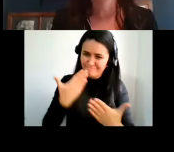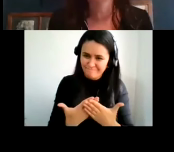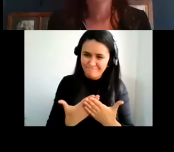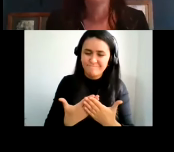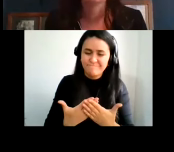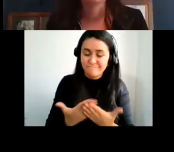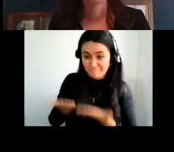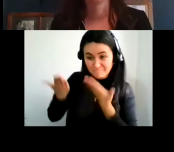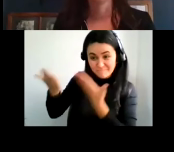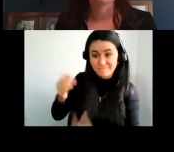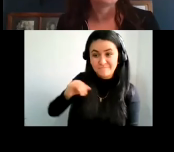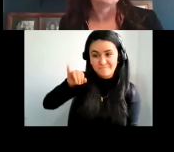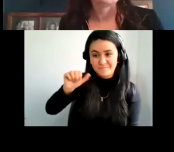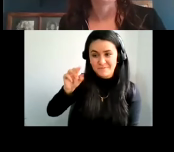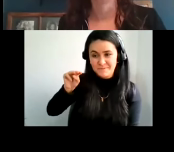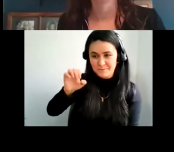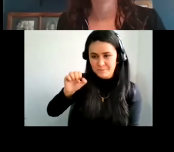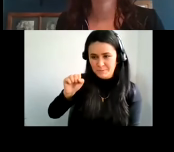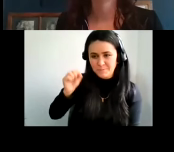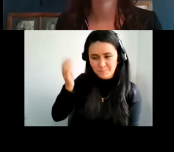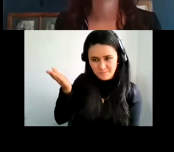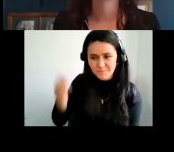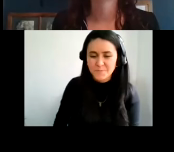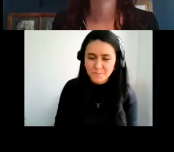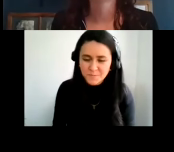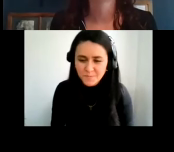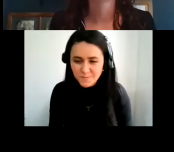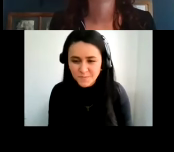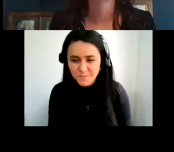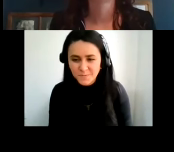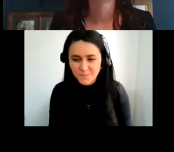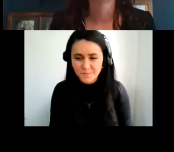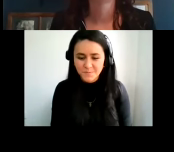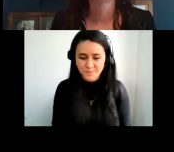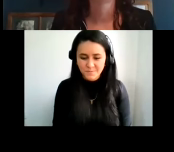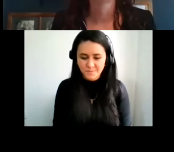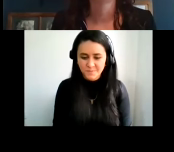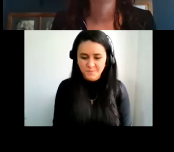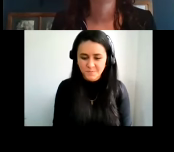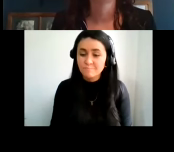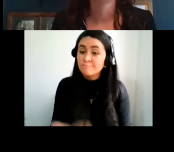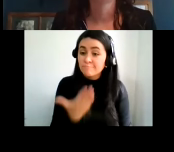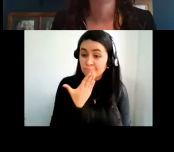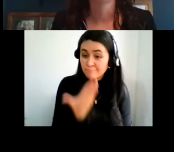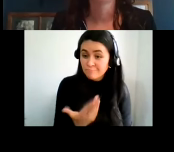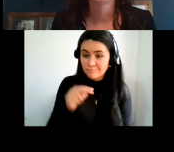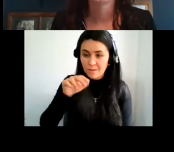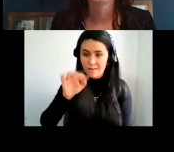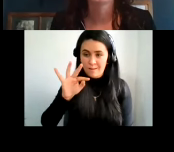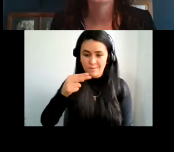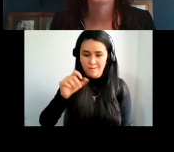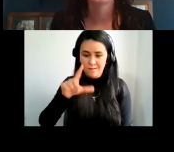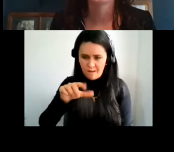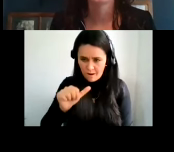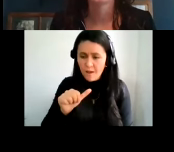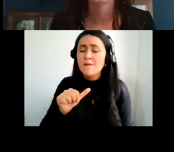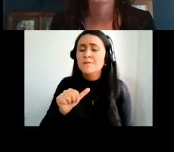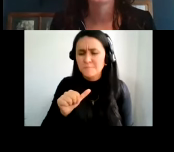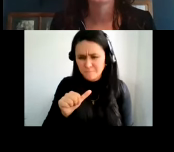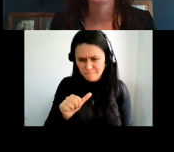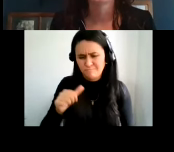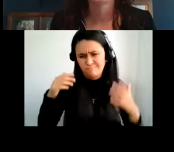James. Thank you very much, Natalia, for an excellent presentation. Muchas gracias, Natalia,